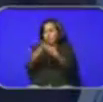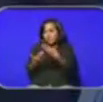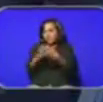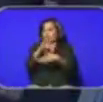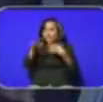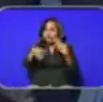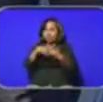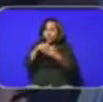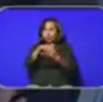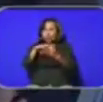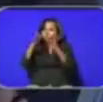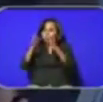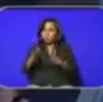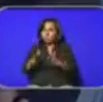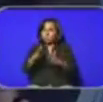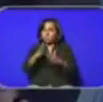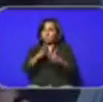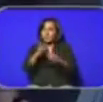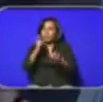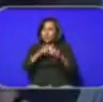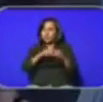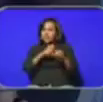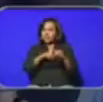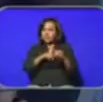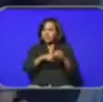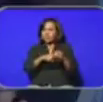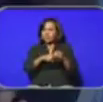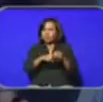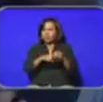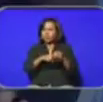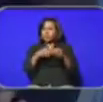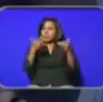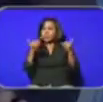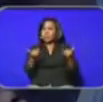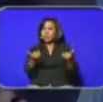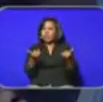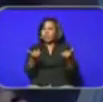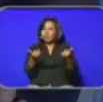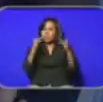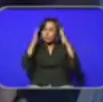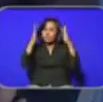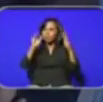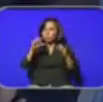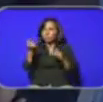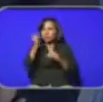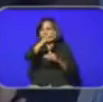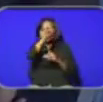también a los docentes para el instituto. Sí, porque en este momento vamos con otra pregunta de los televidentes.